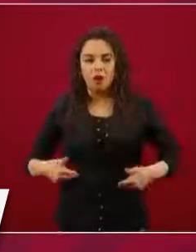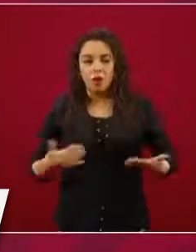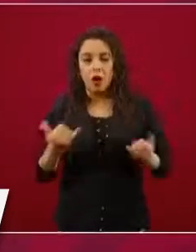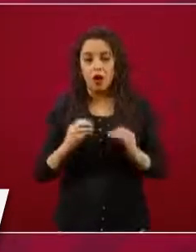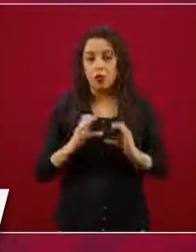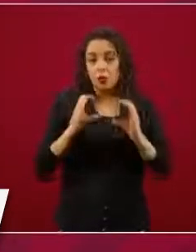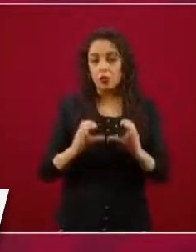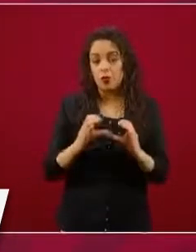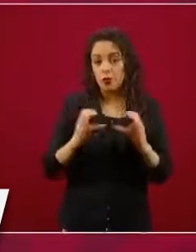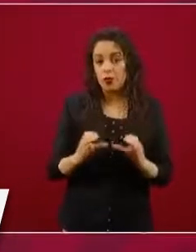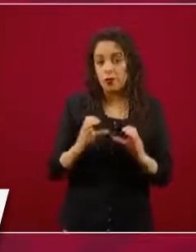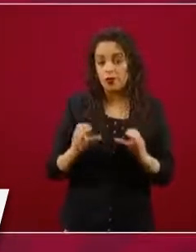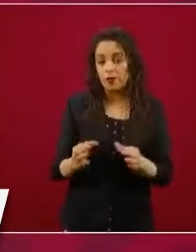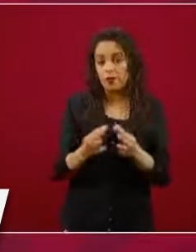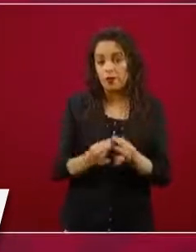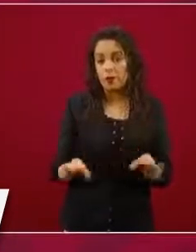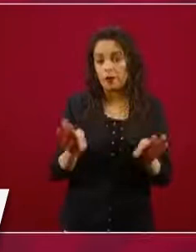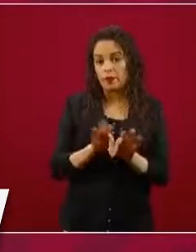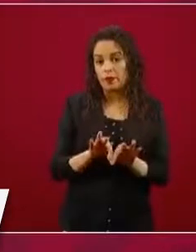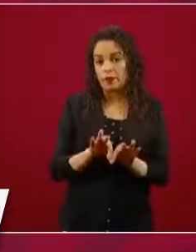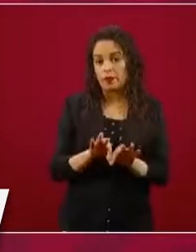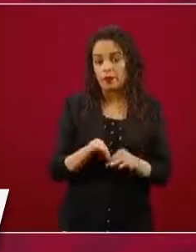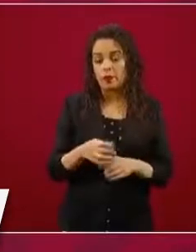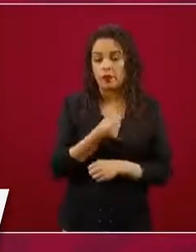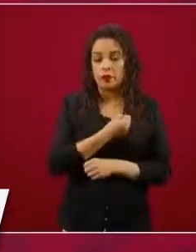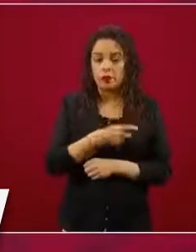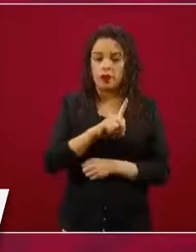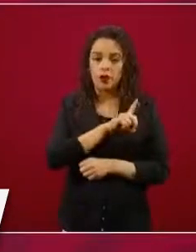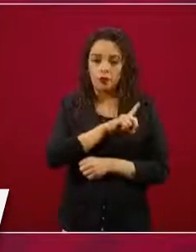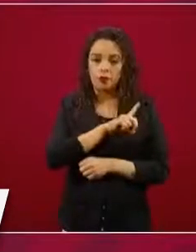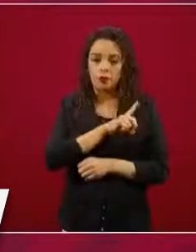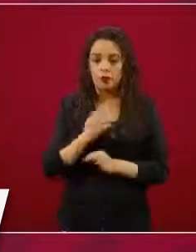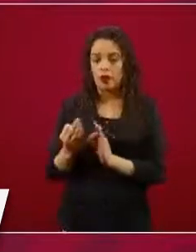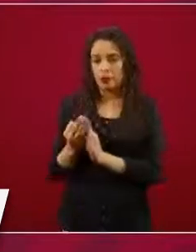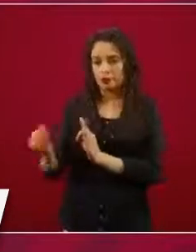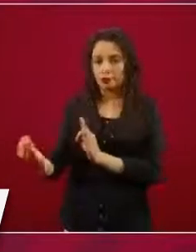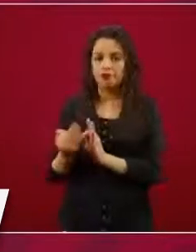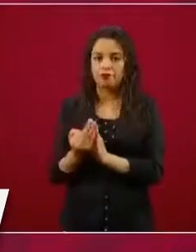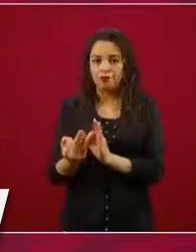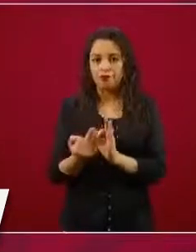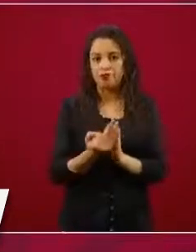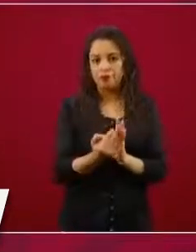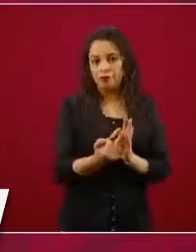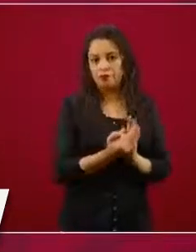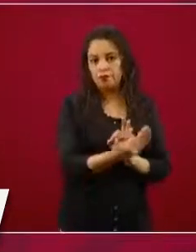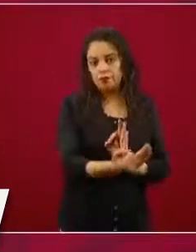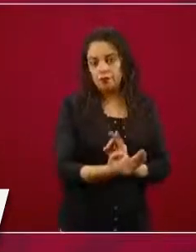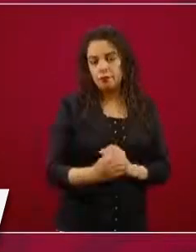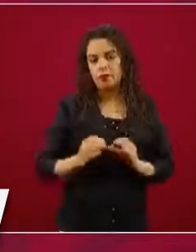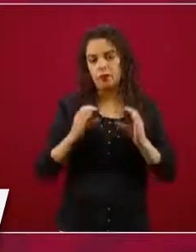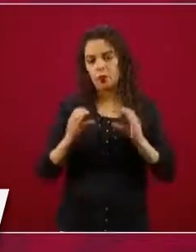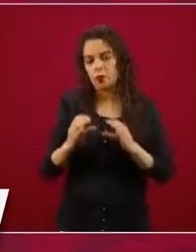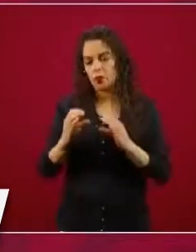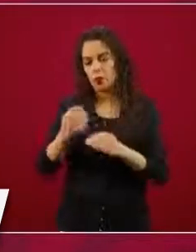cuidando la sana distancia y las